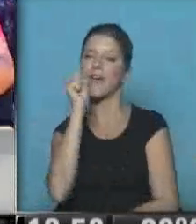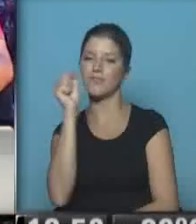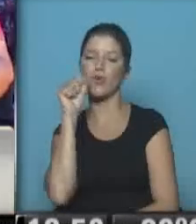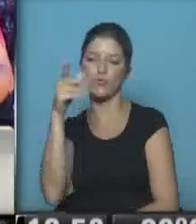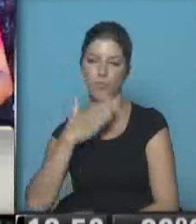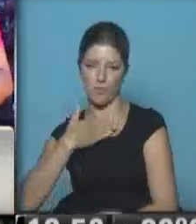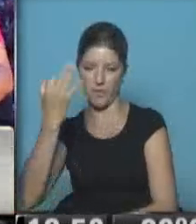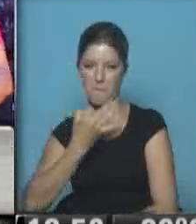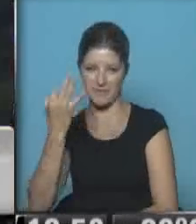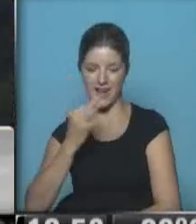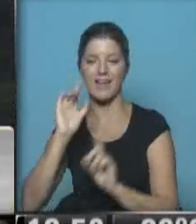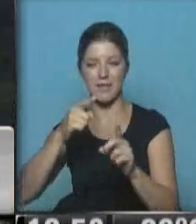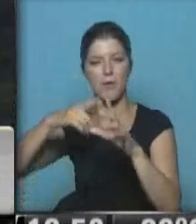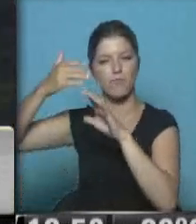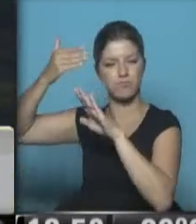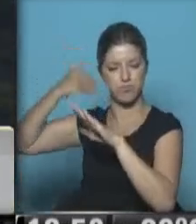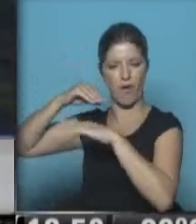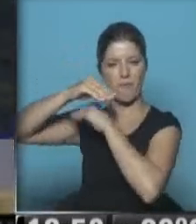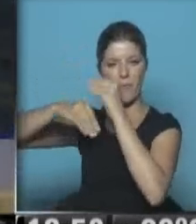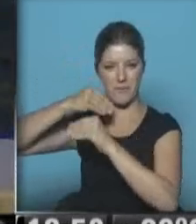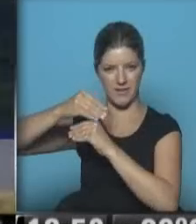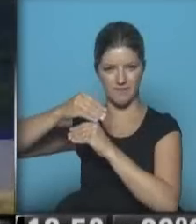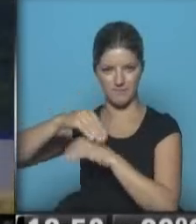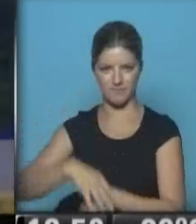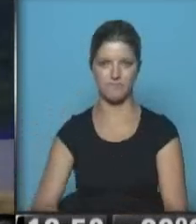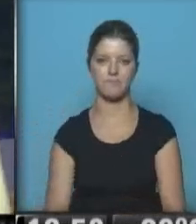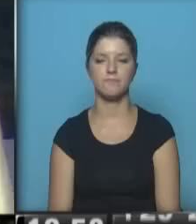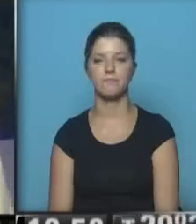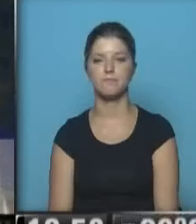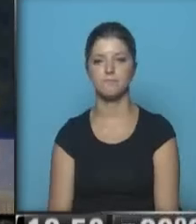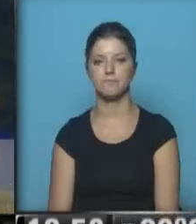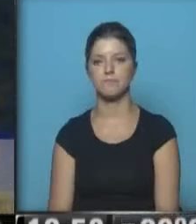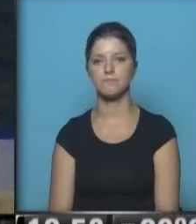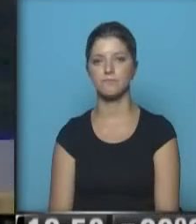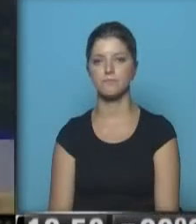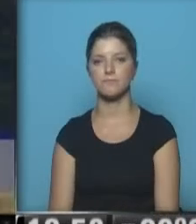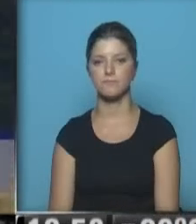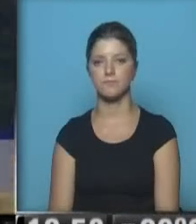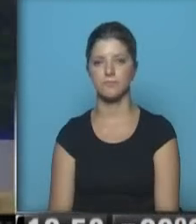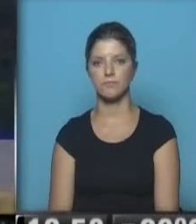particular que remite también a la esencia de esa familia. Sonidos por el sol.